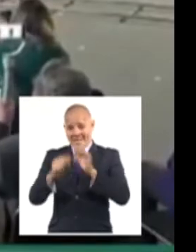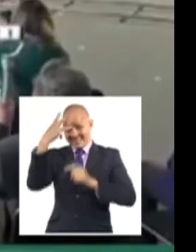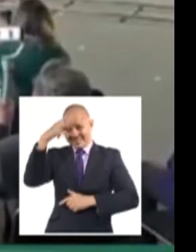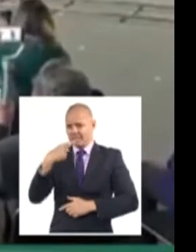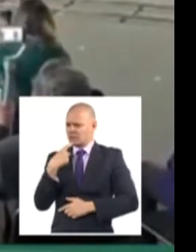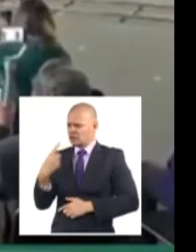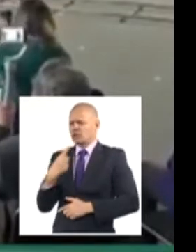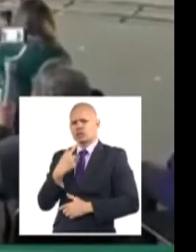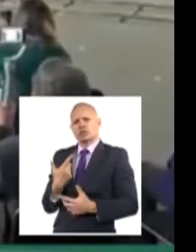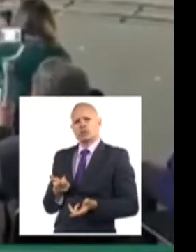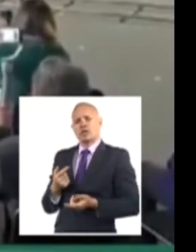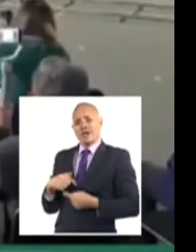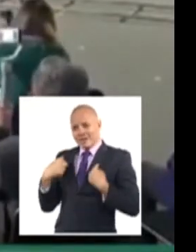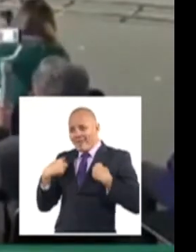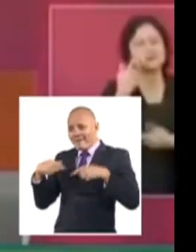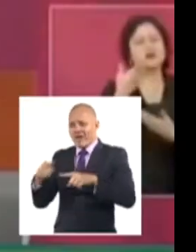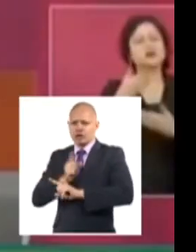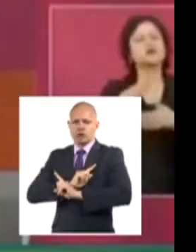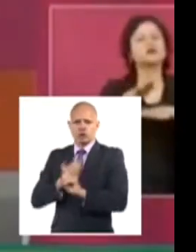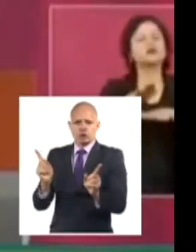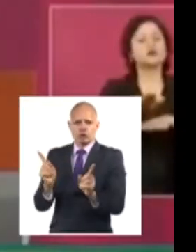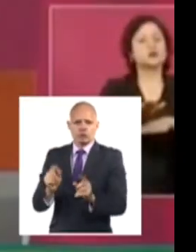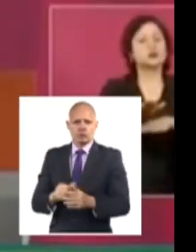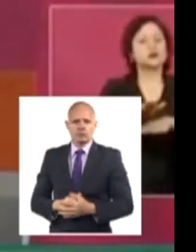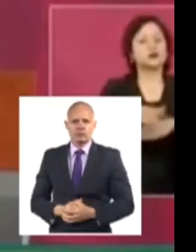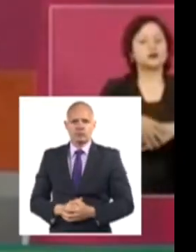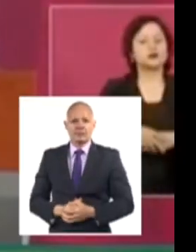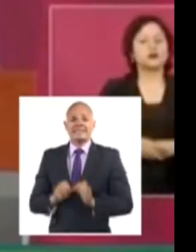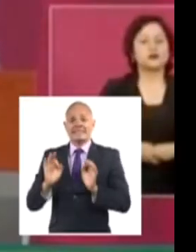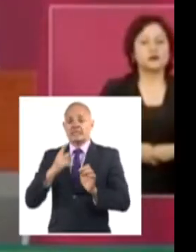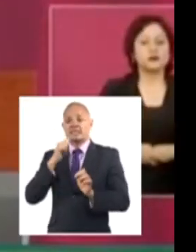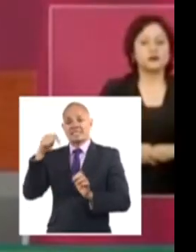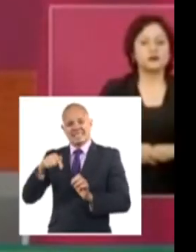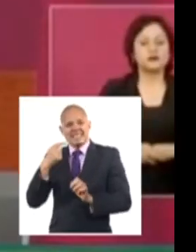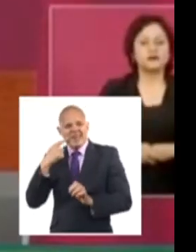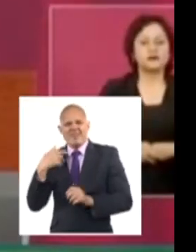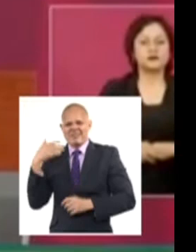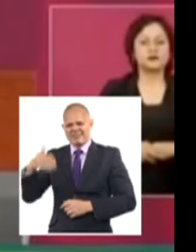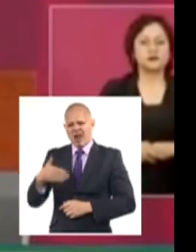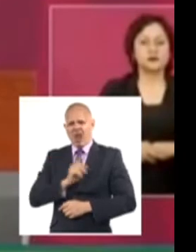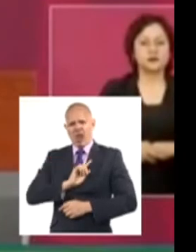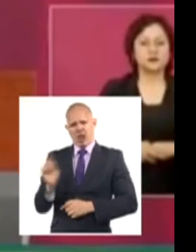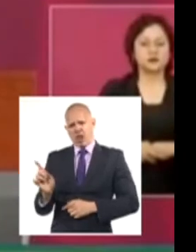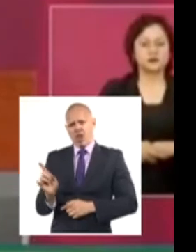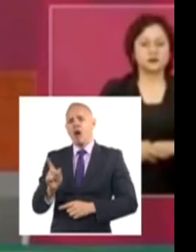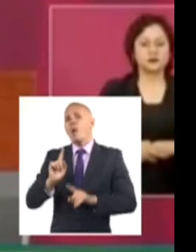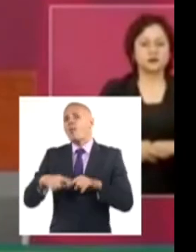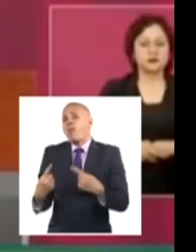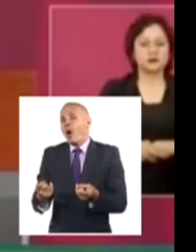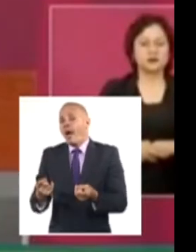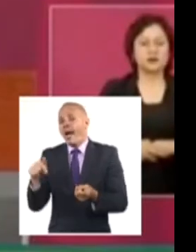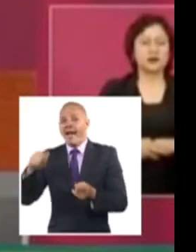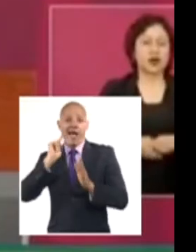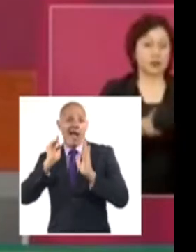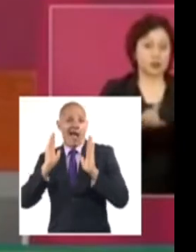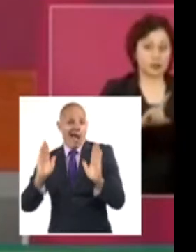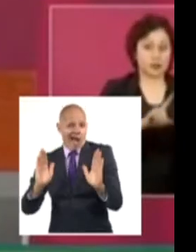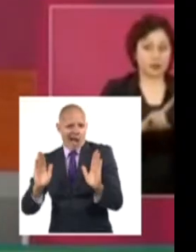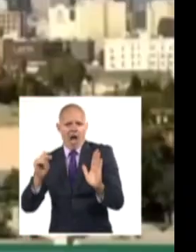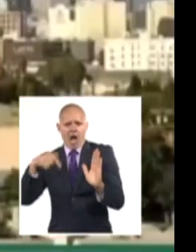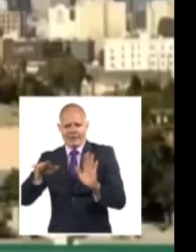quien confirma finalmente que no asistirá a este encuentro hemisférico que en este año tiene en sus manos